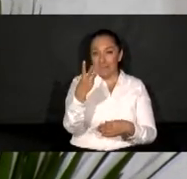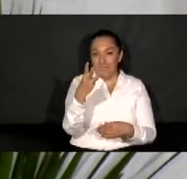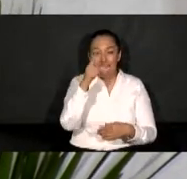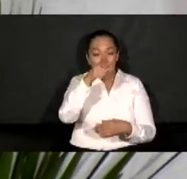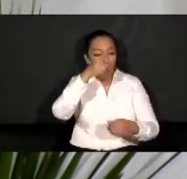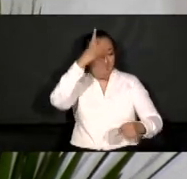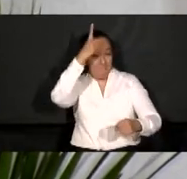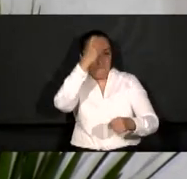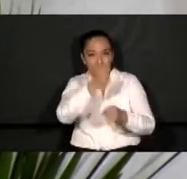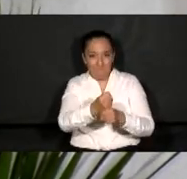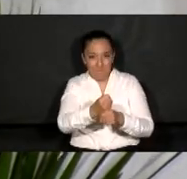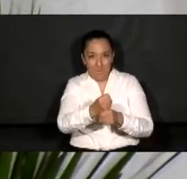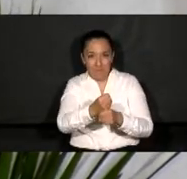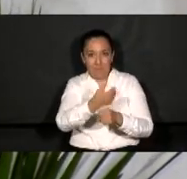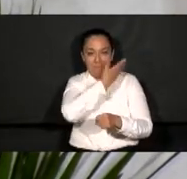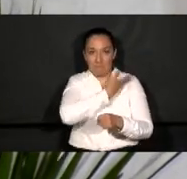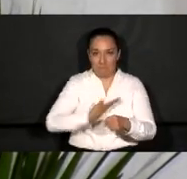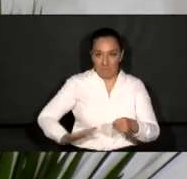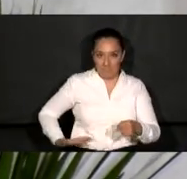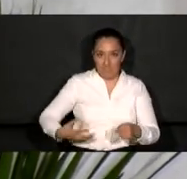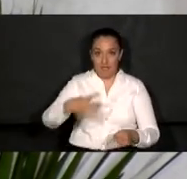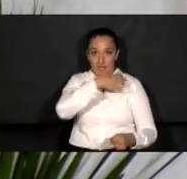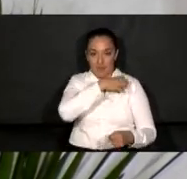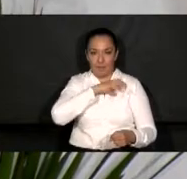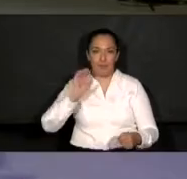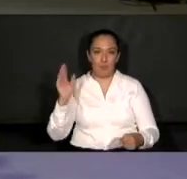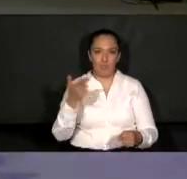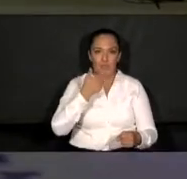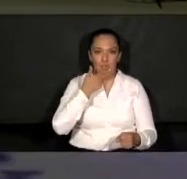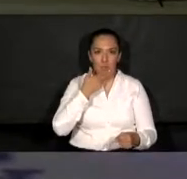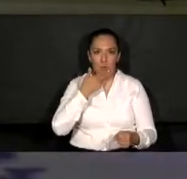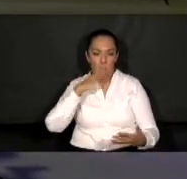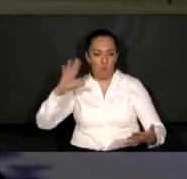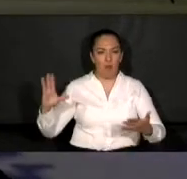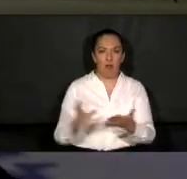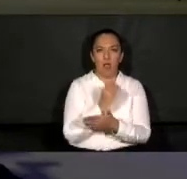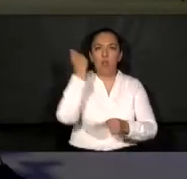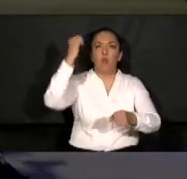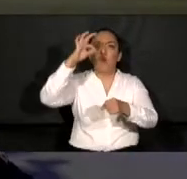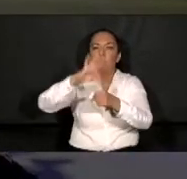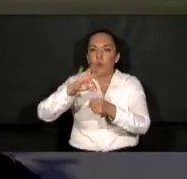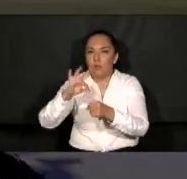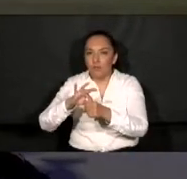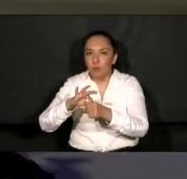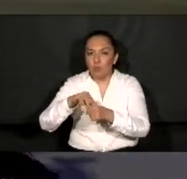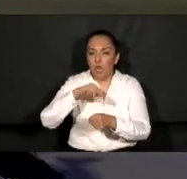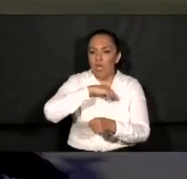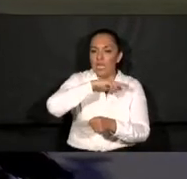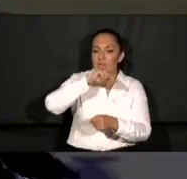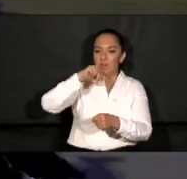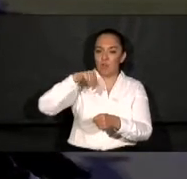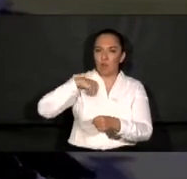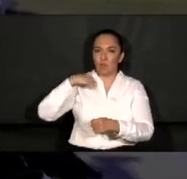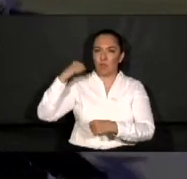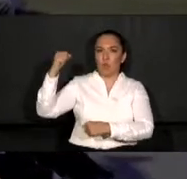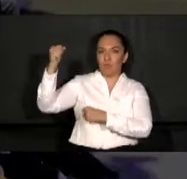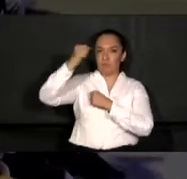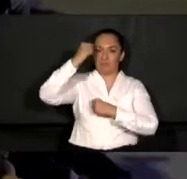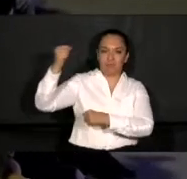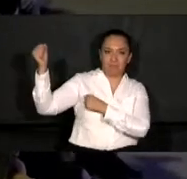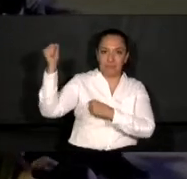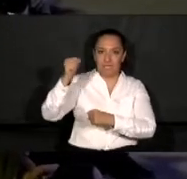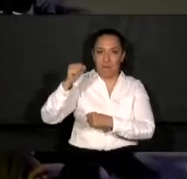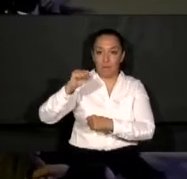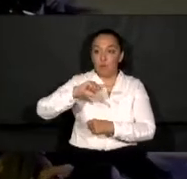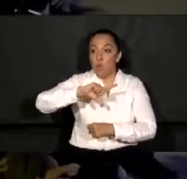alcalde panista de la capital del estado, triunfo que orgullosamente refrendamos después nosotros al ser electa